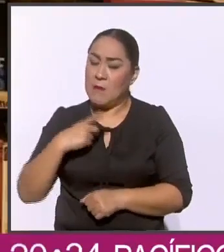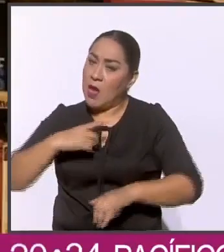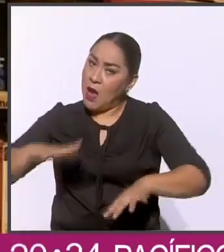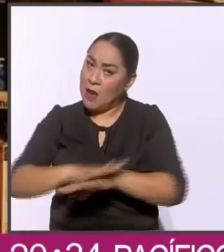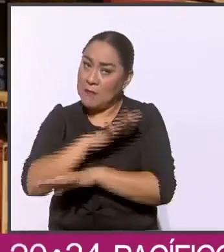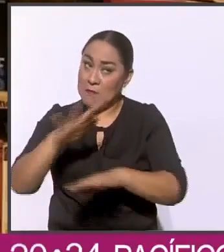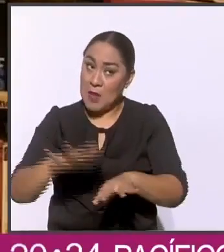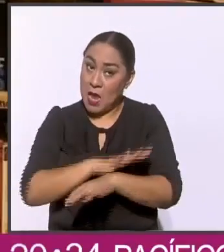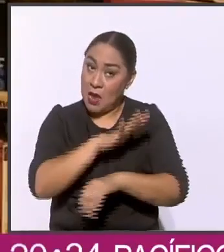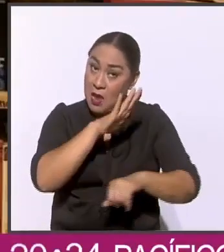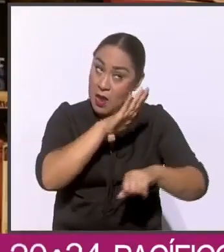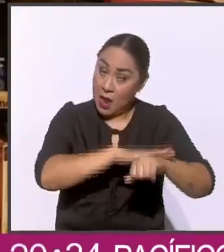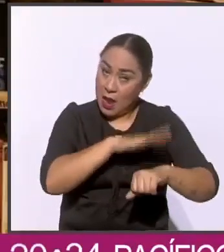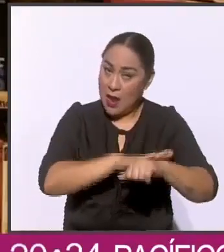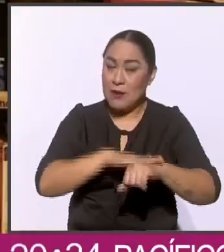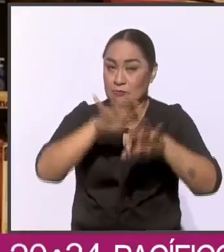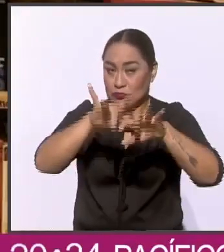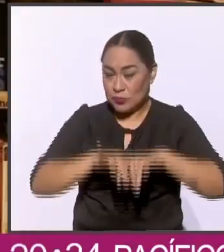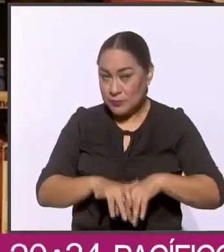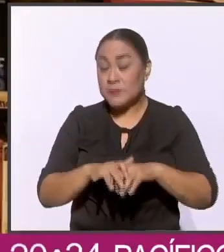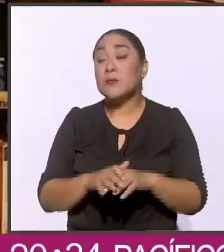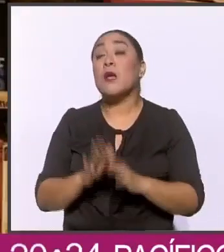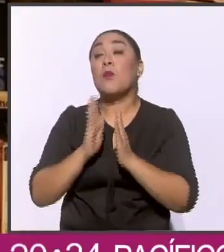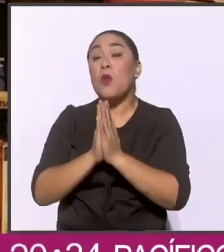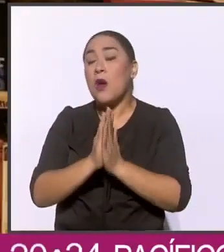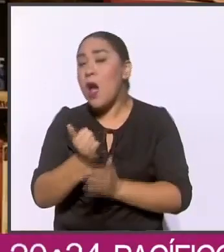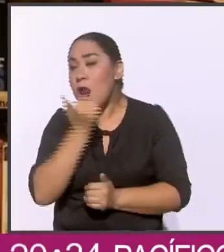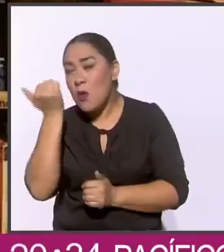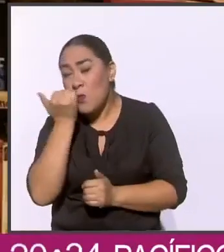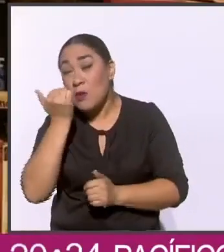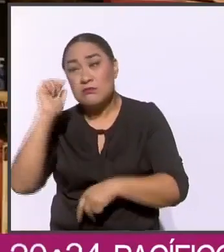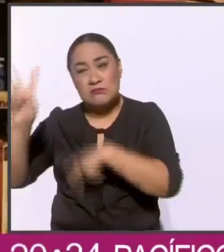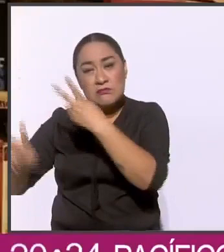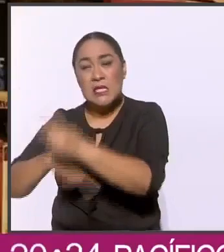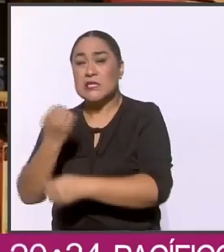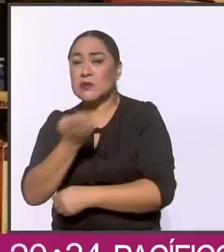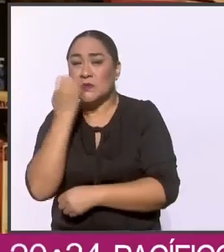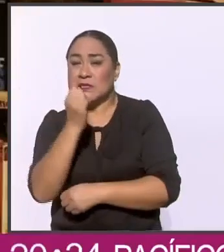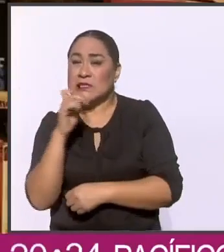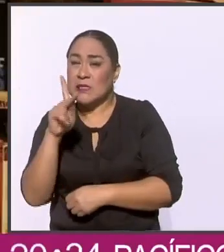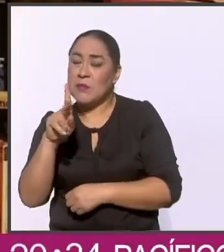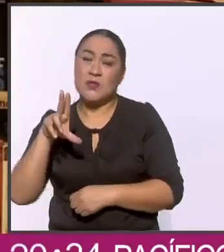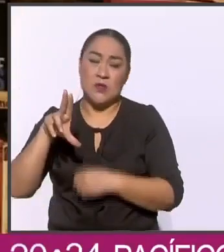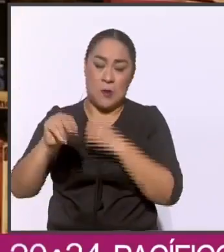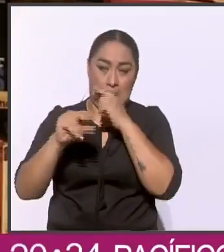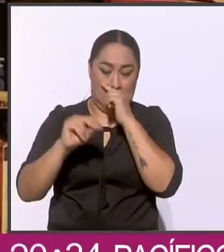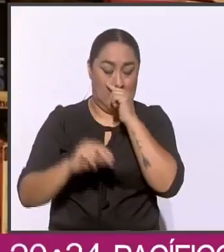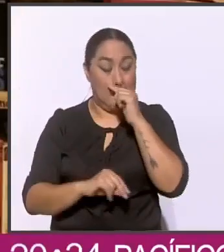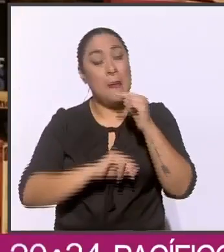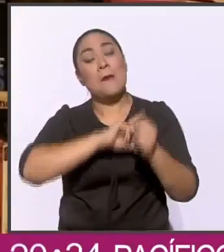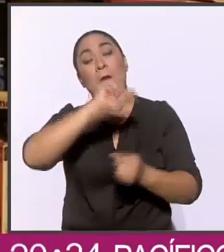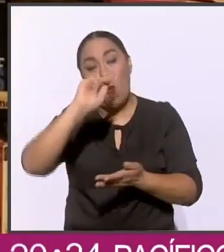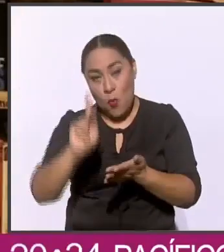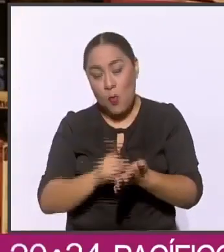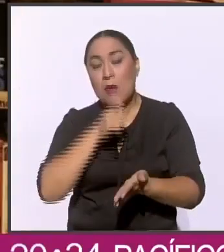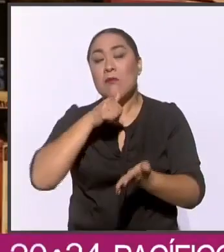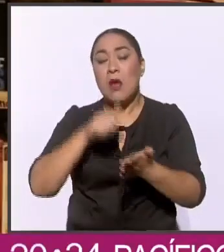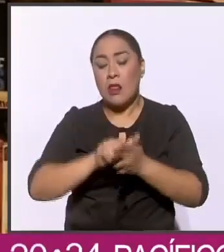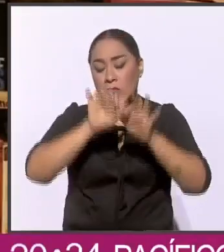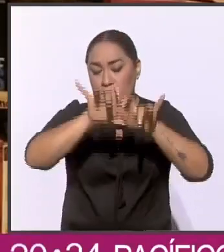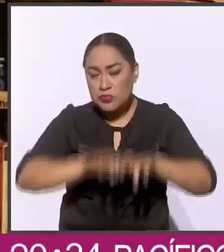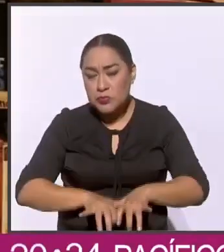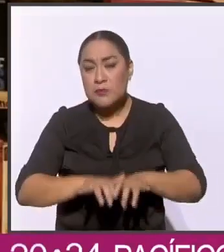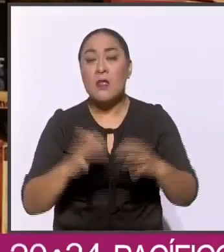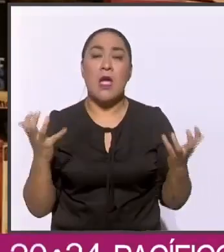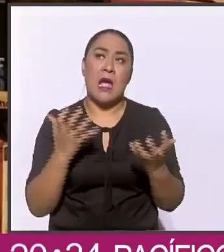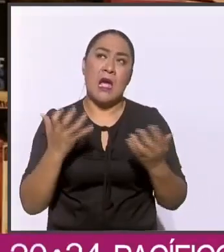corregirse. Exhortó a los alumnos a no asistir a esas escuelas. Una nueva carta pastoral,